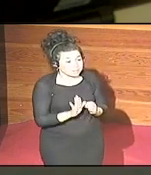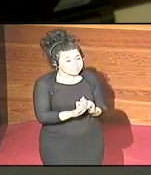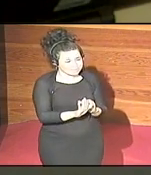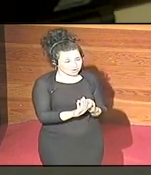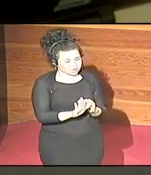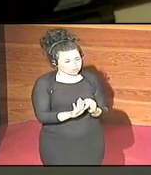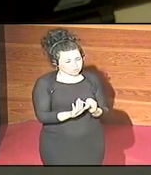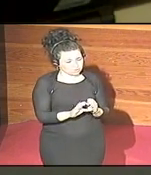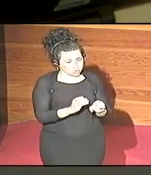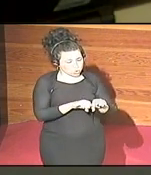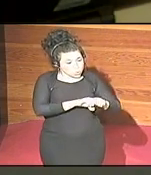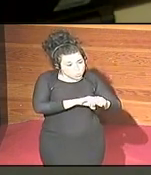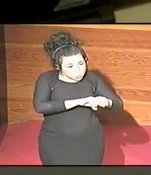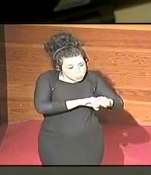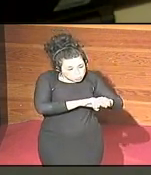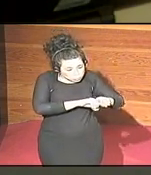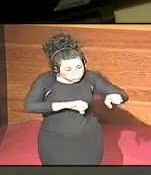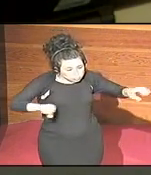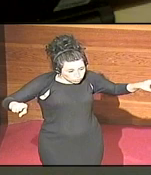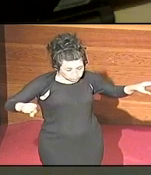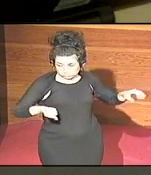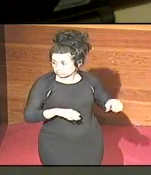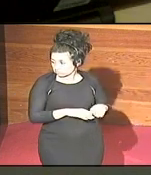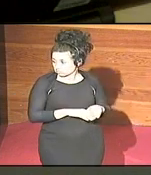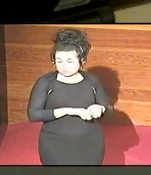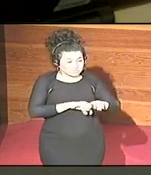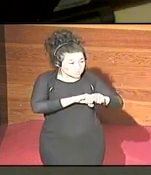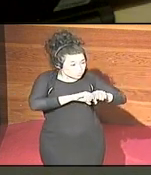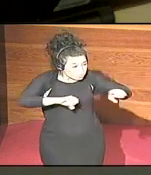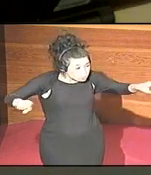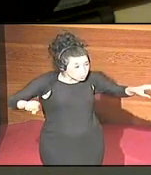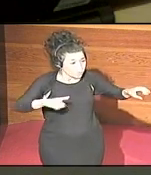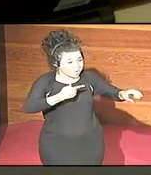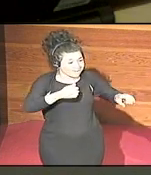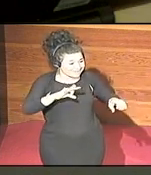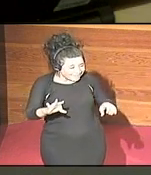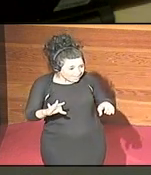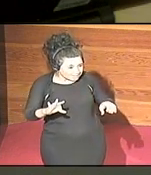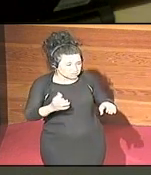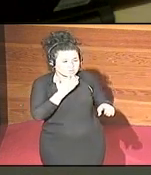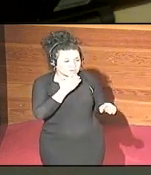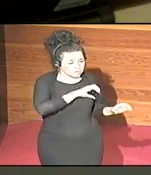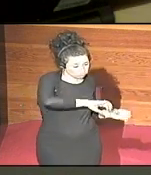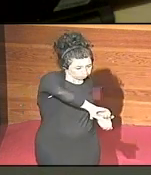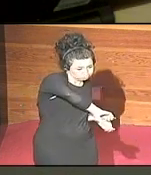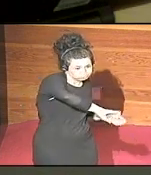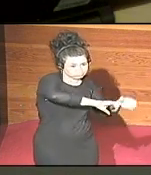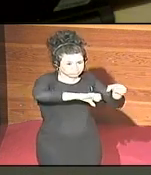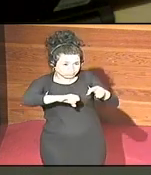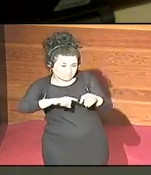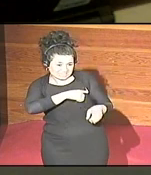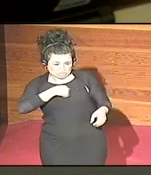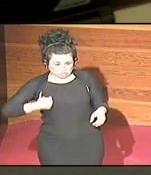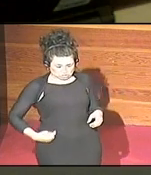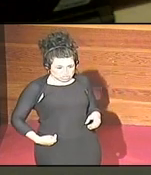reorientar los pipelines, las tuberías para el gas hacia China, por ejemplo, que es lo que dice Rusia, ¿no? Si